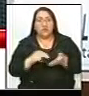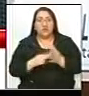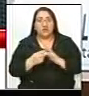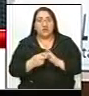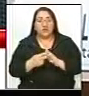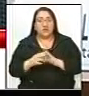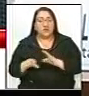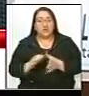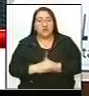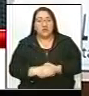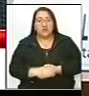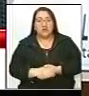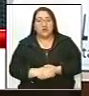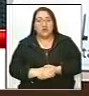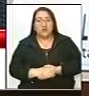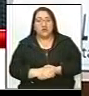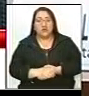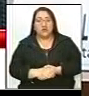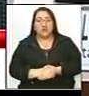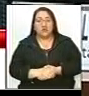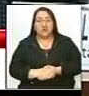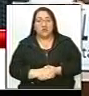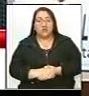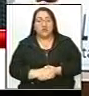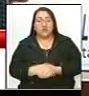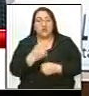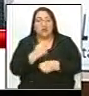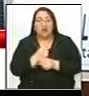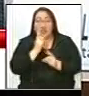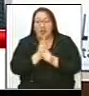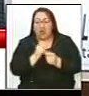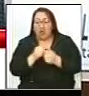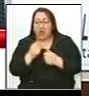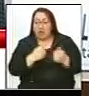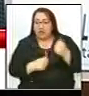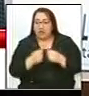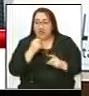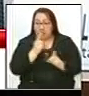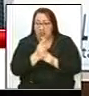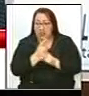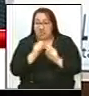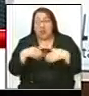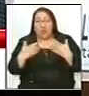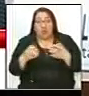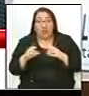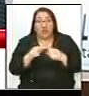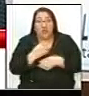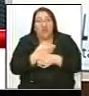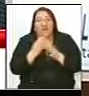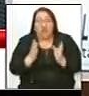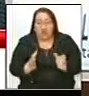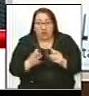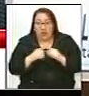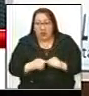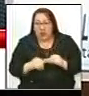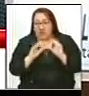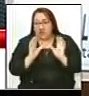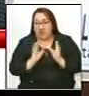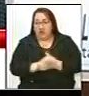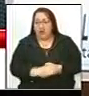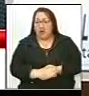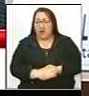se puede hacer por ejecución directa o administración directa. Si se podría hacer una fórmula de continuidad, me refiero